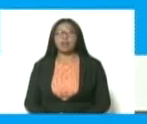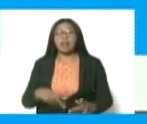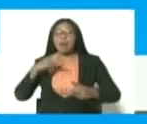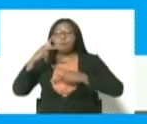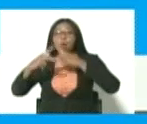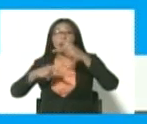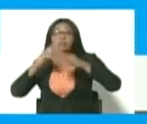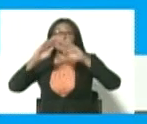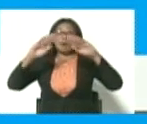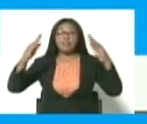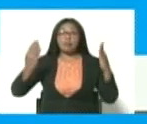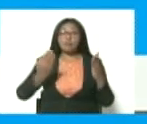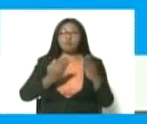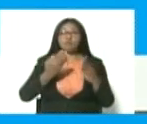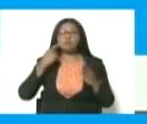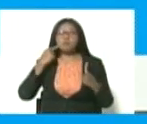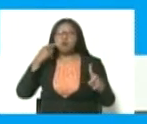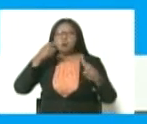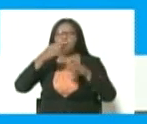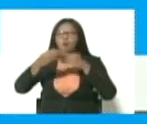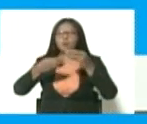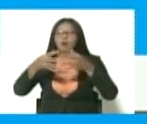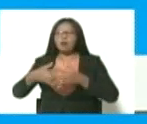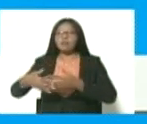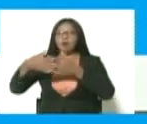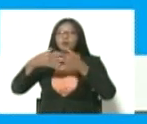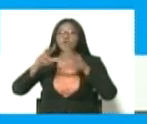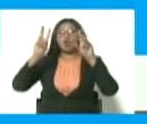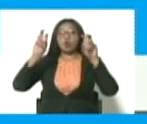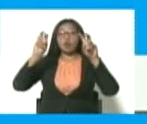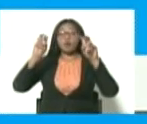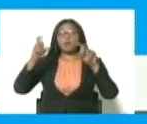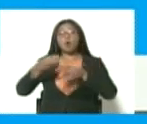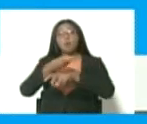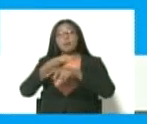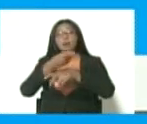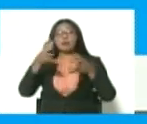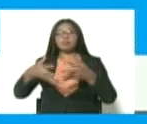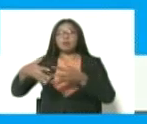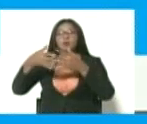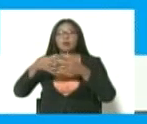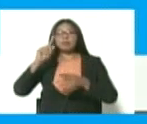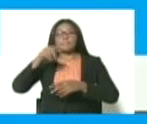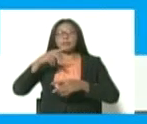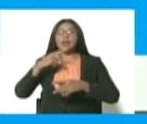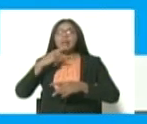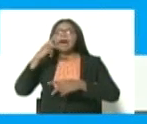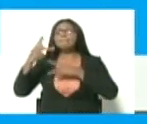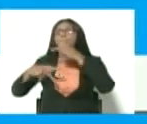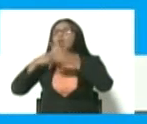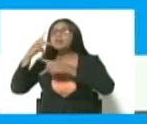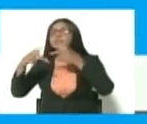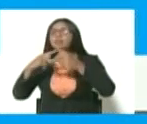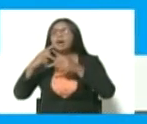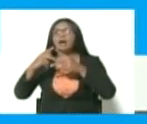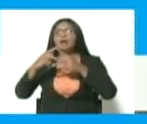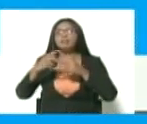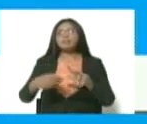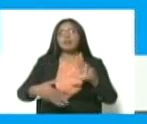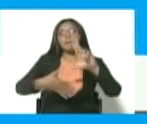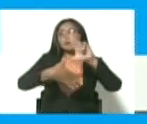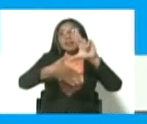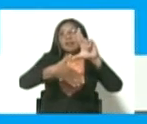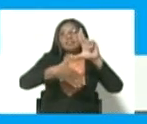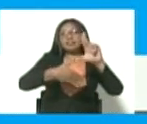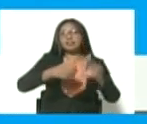mundo, cómo avanza, y su política hacia América Latina, el Caribe